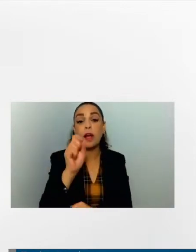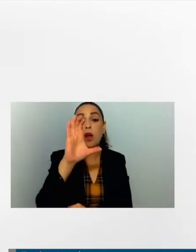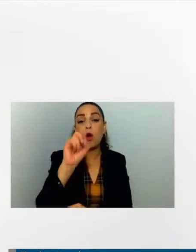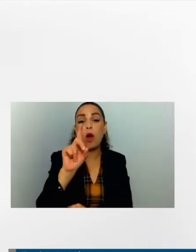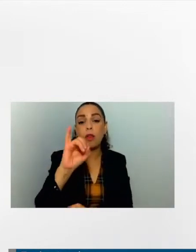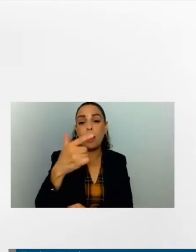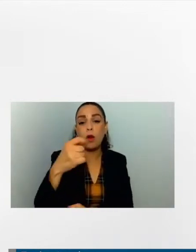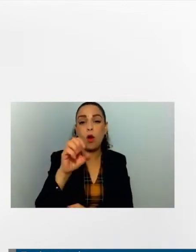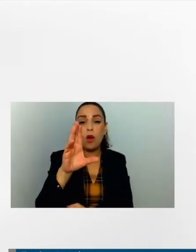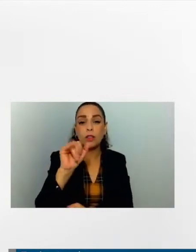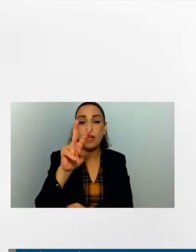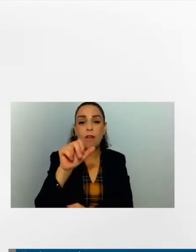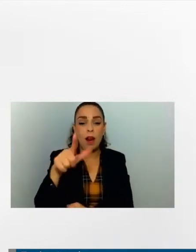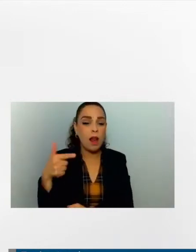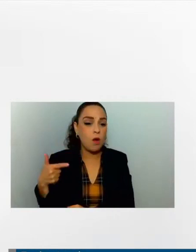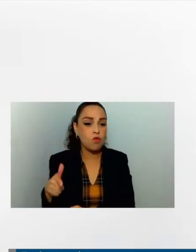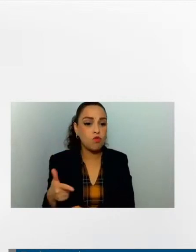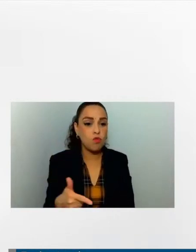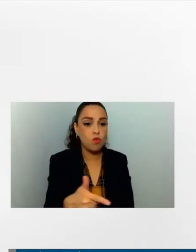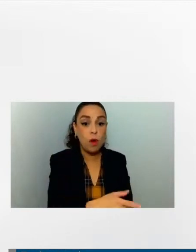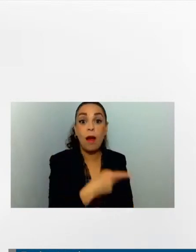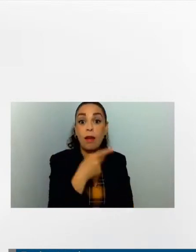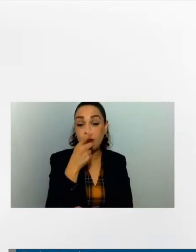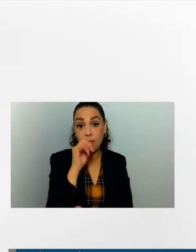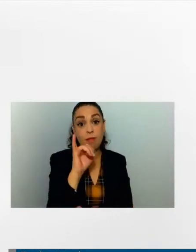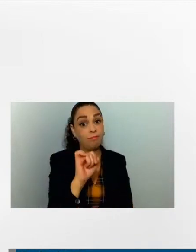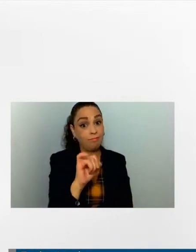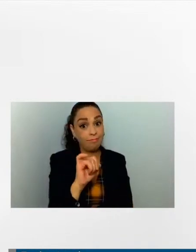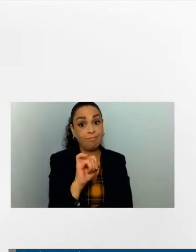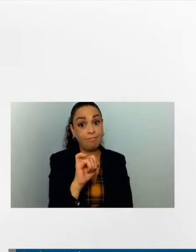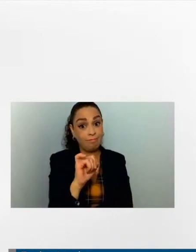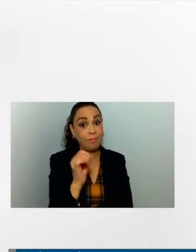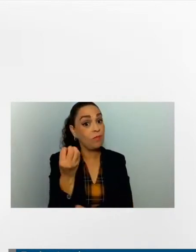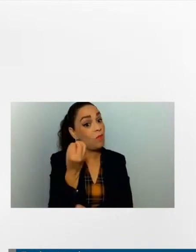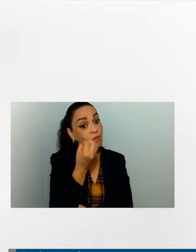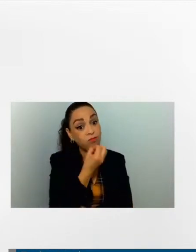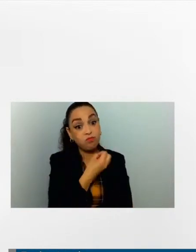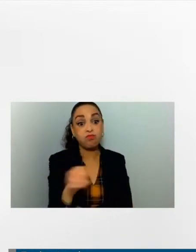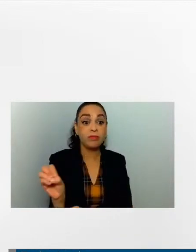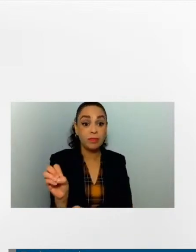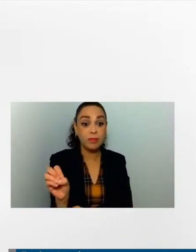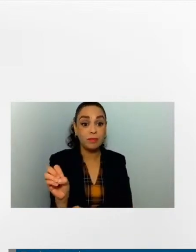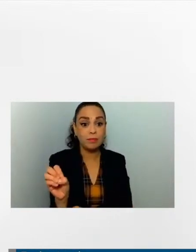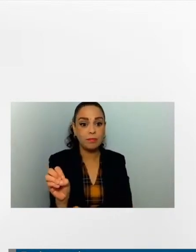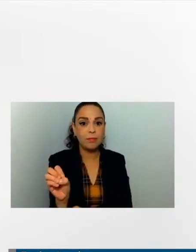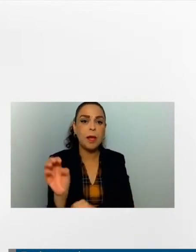pues que sí decía que era una obligación subsidiaria, pues la Corte dice,